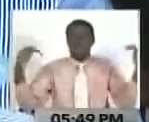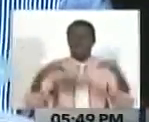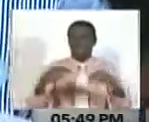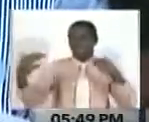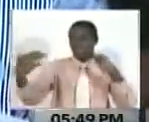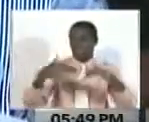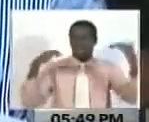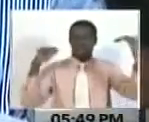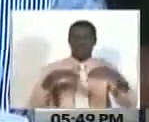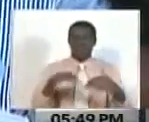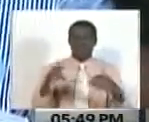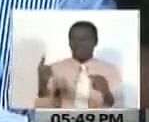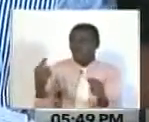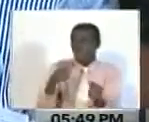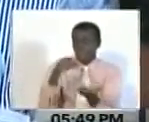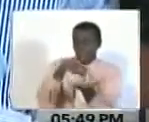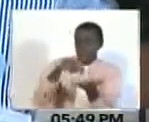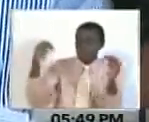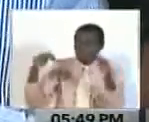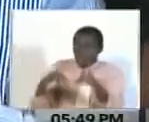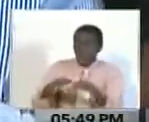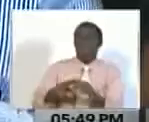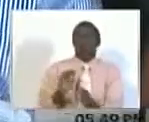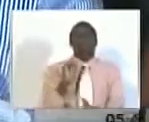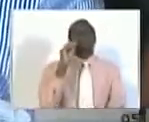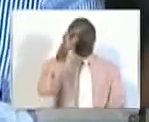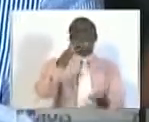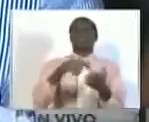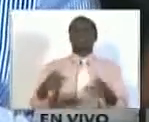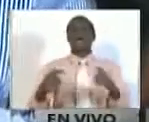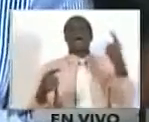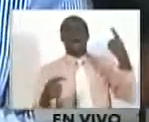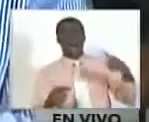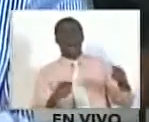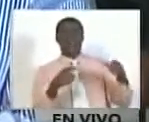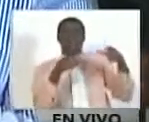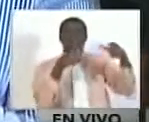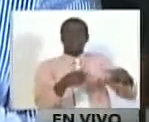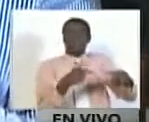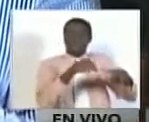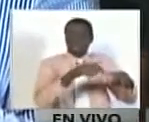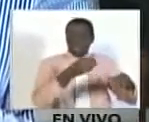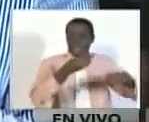la música está presente en la FinVen. Aquí tenemos editoriales de música, disqueras,